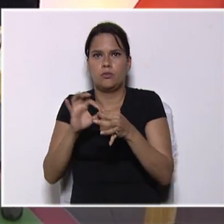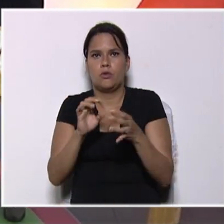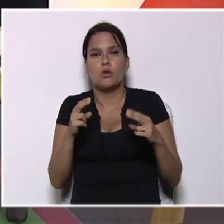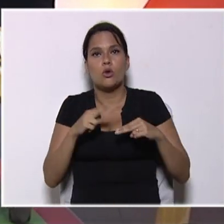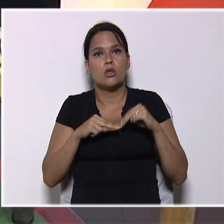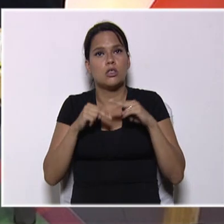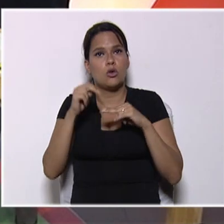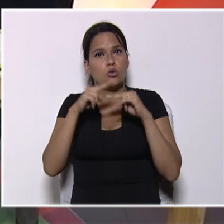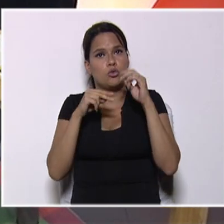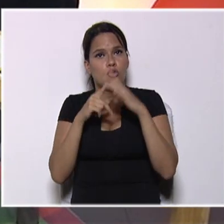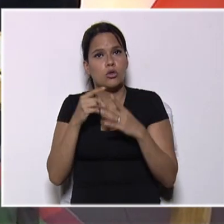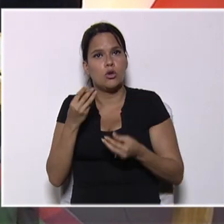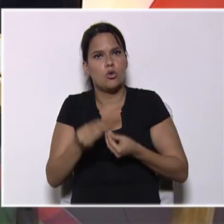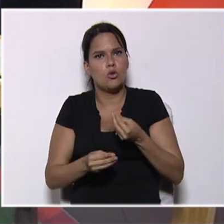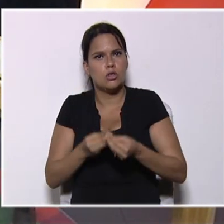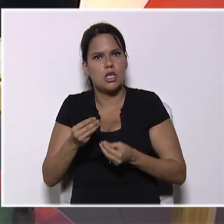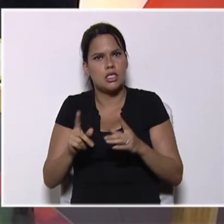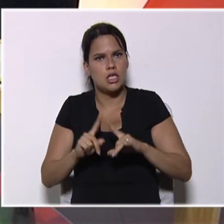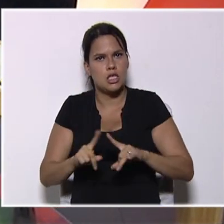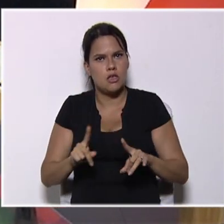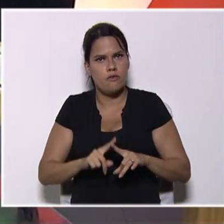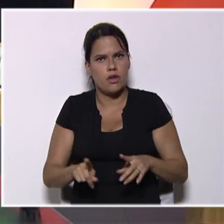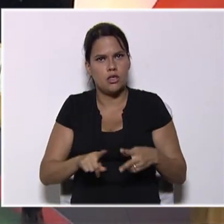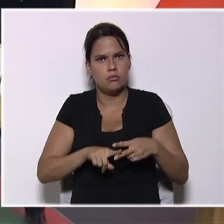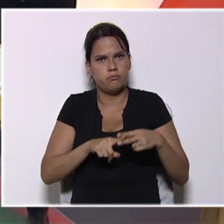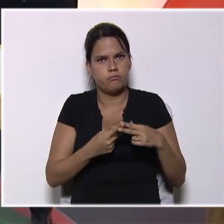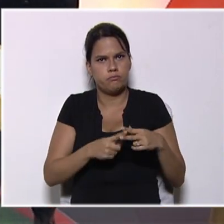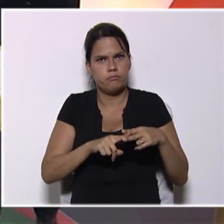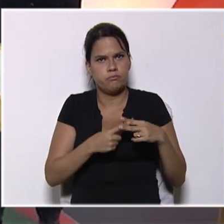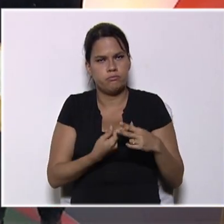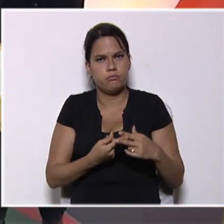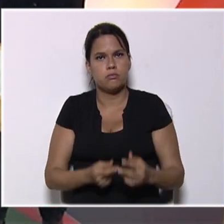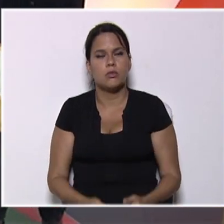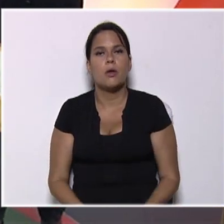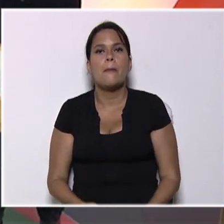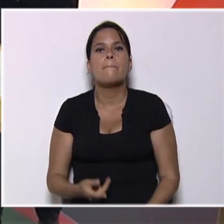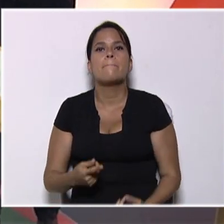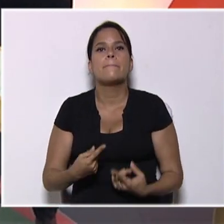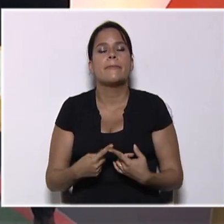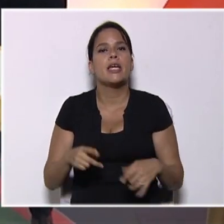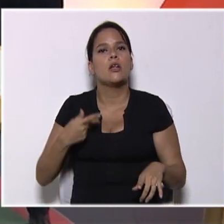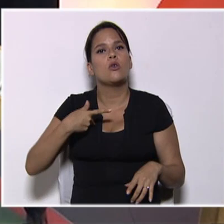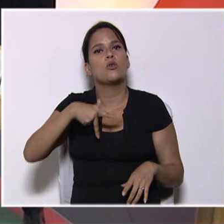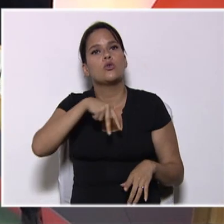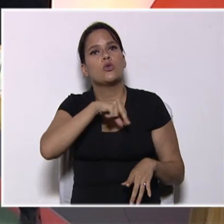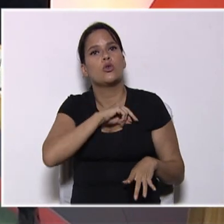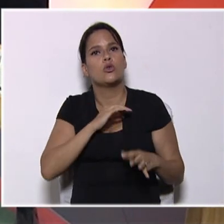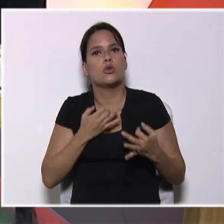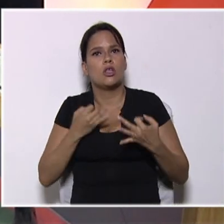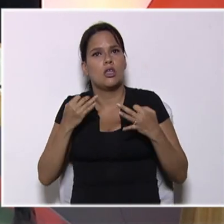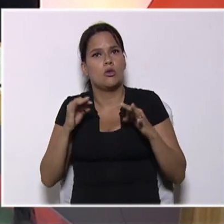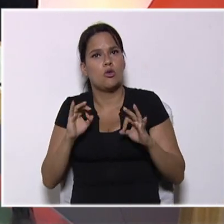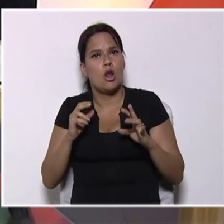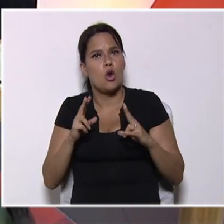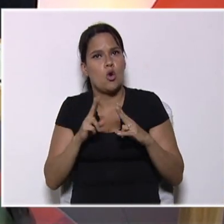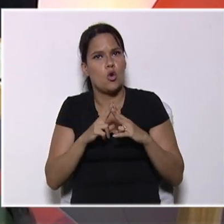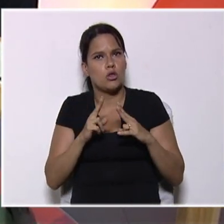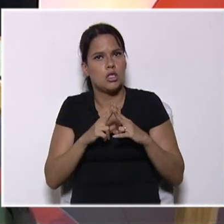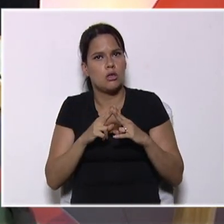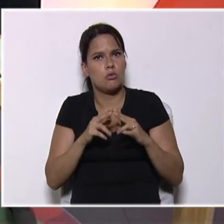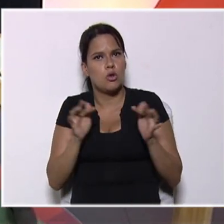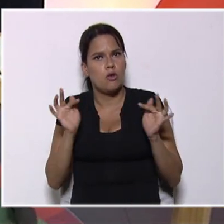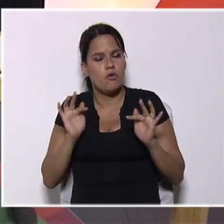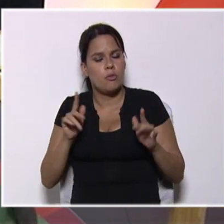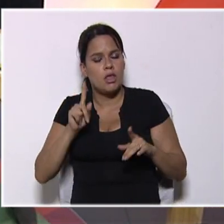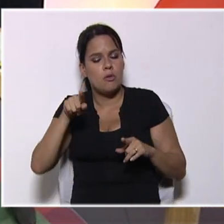construyen o se elaboran varios equipos y varias herramientas. Pero nosotros, en su estado natural, los conseguimos de una manera y luego de